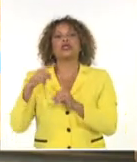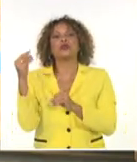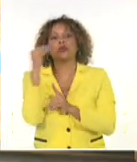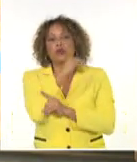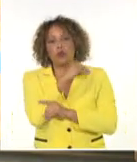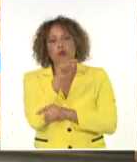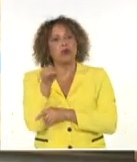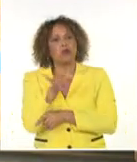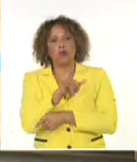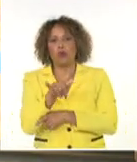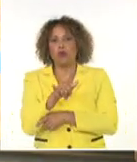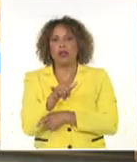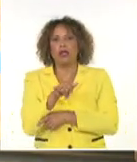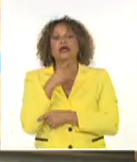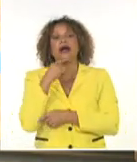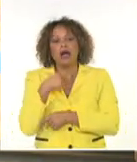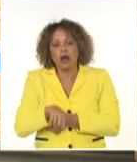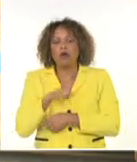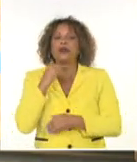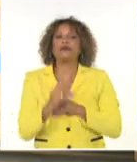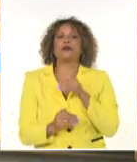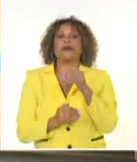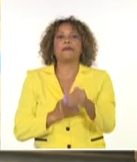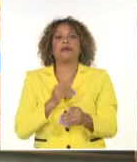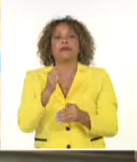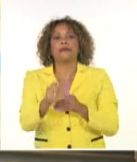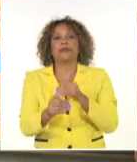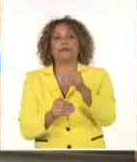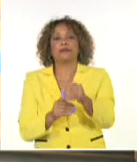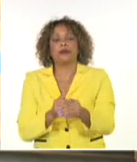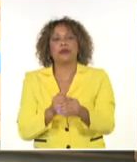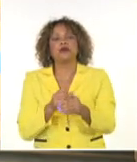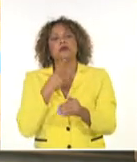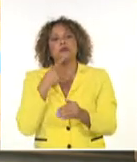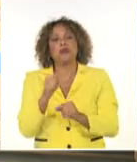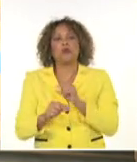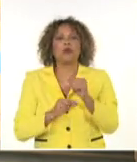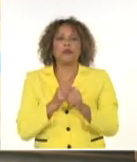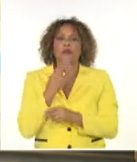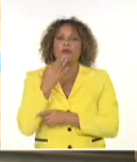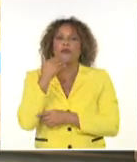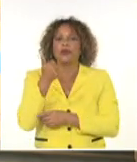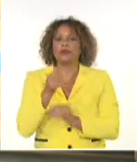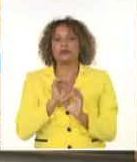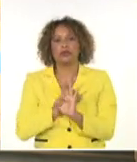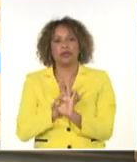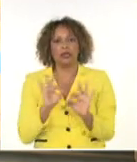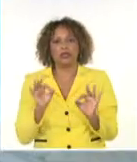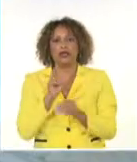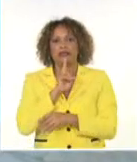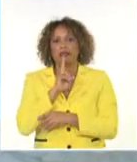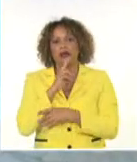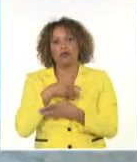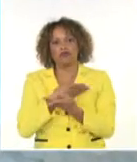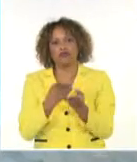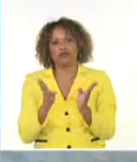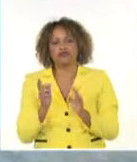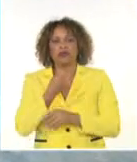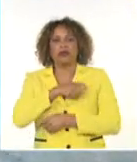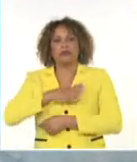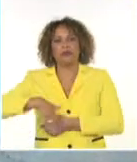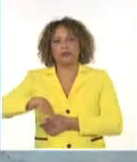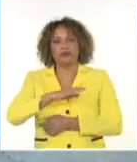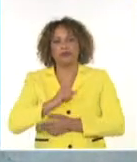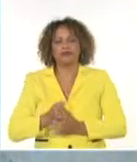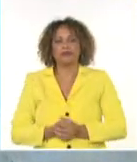que está en proceso, para así garantizar una mejor calidad de agua potable a la ciudad. Especialistas del